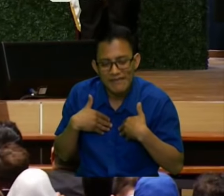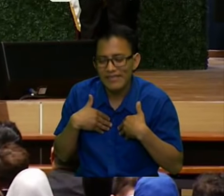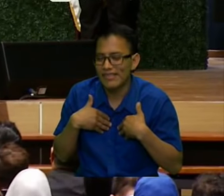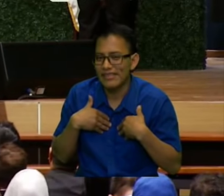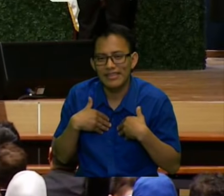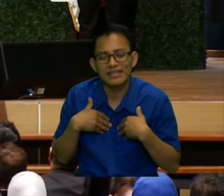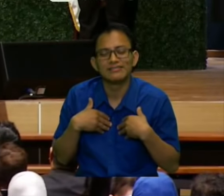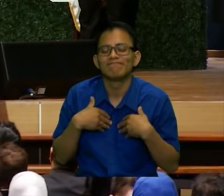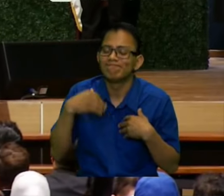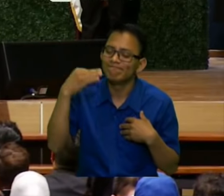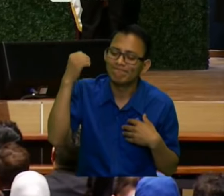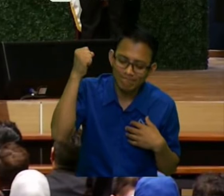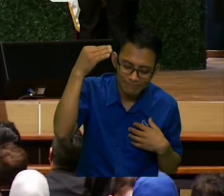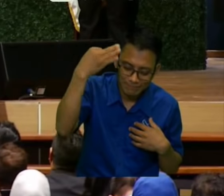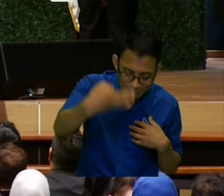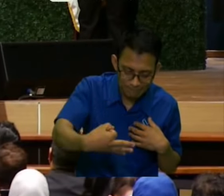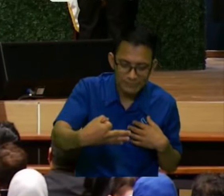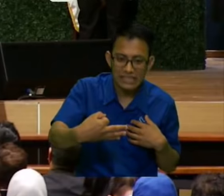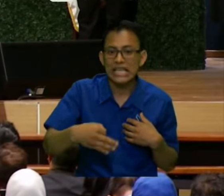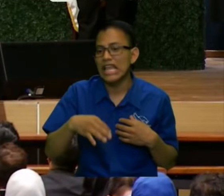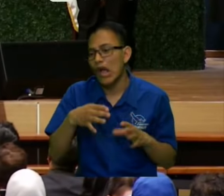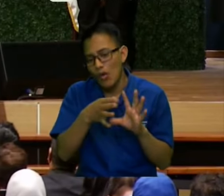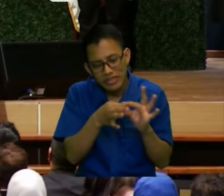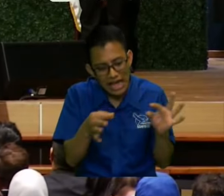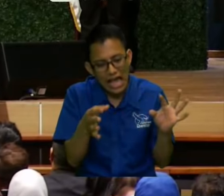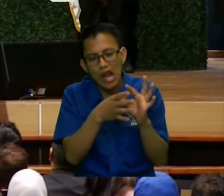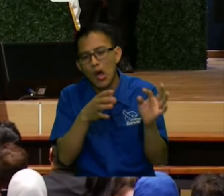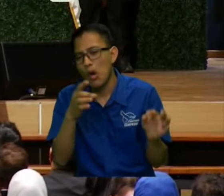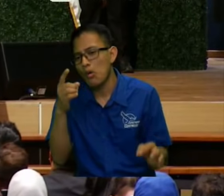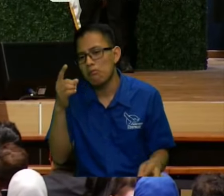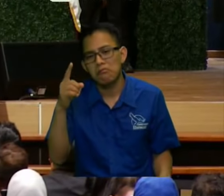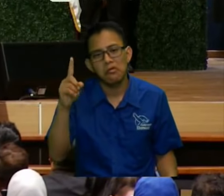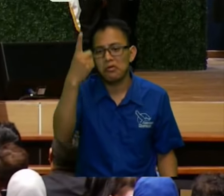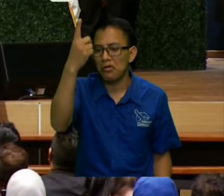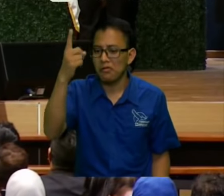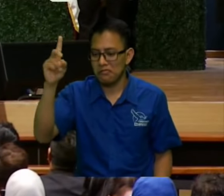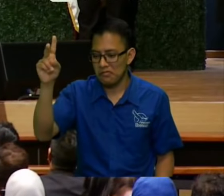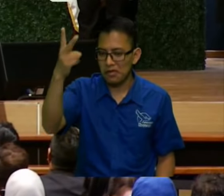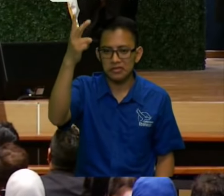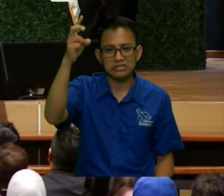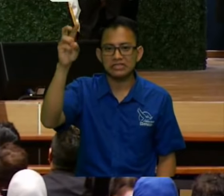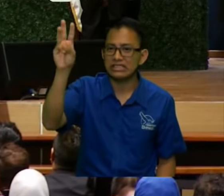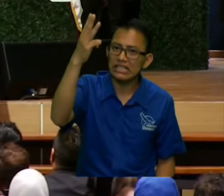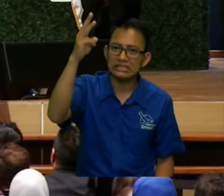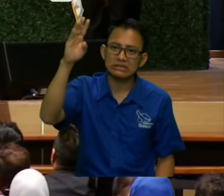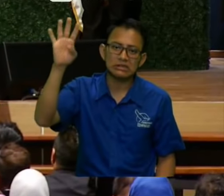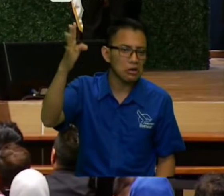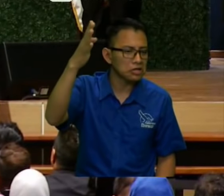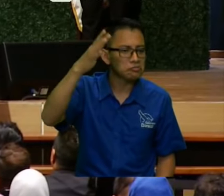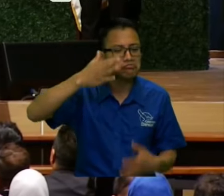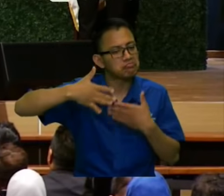comprobado. Y contarlo una, dos, tres, que se aburran los que quieran.